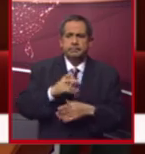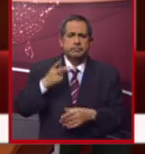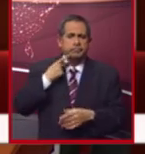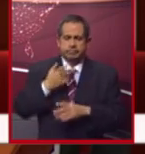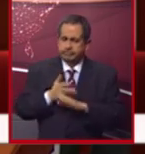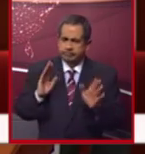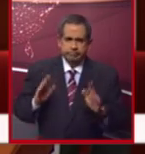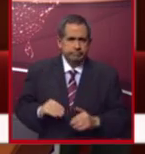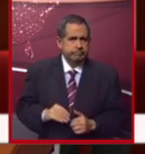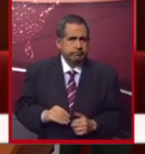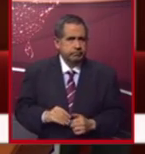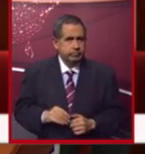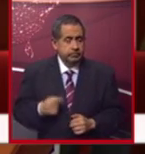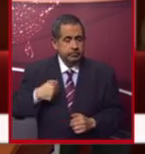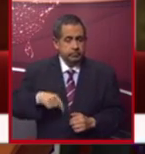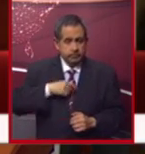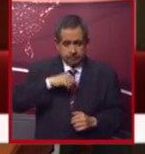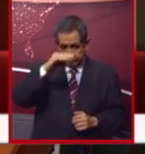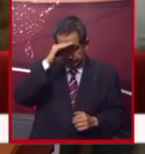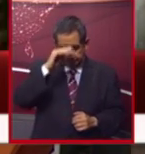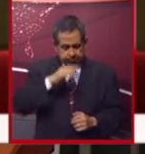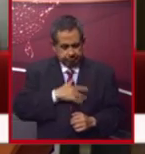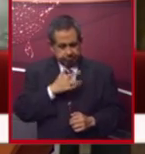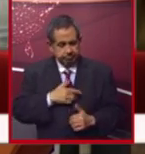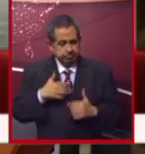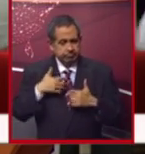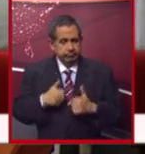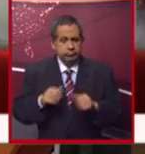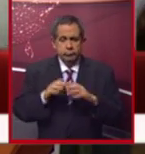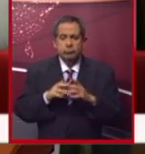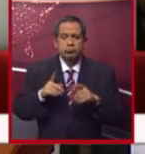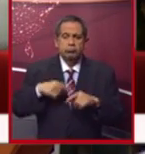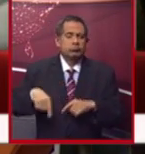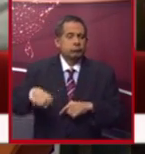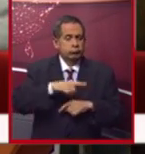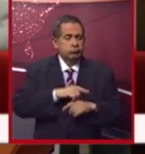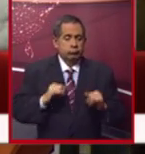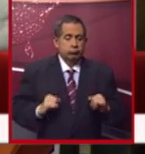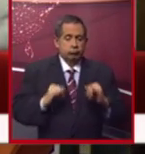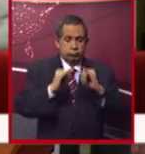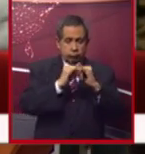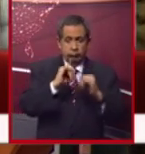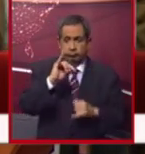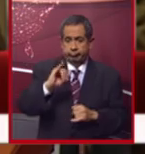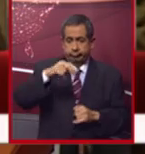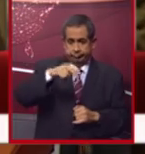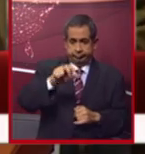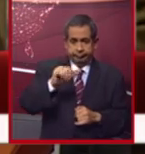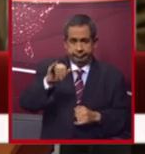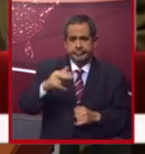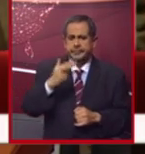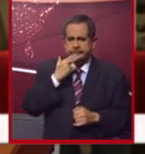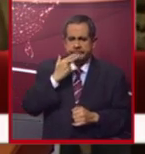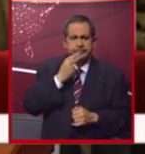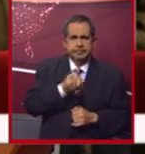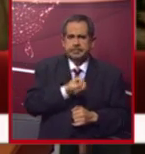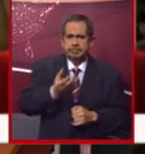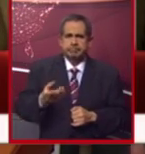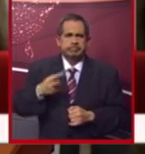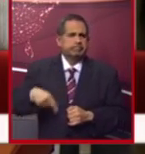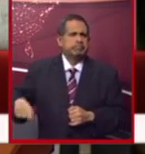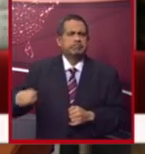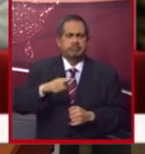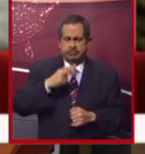política. Nosotros somos conscientes de las contribuciones que el Instituto de Transparencia, que el INAI,